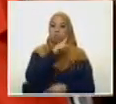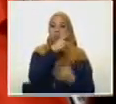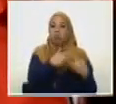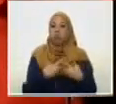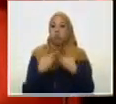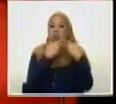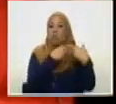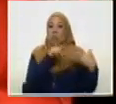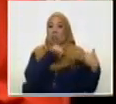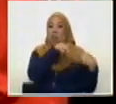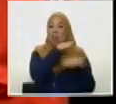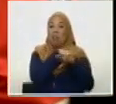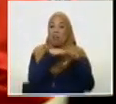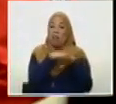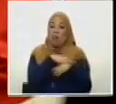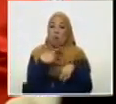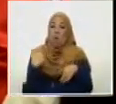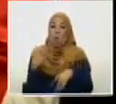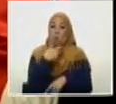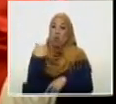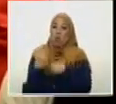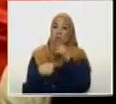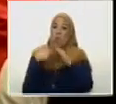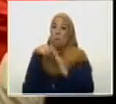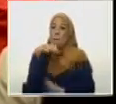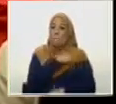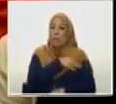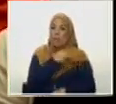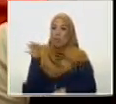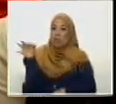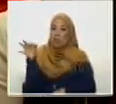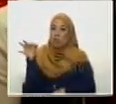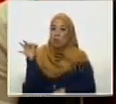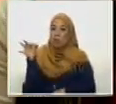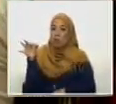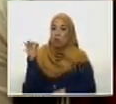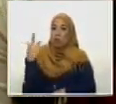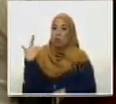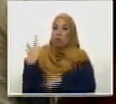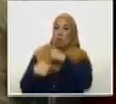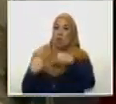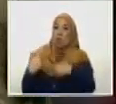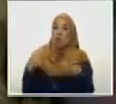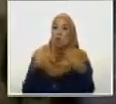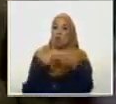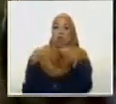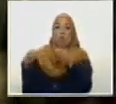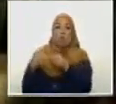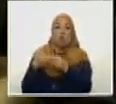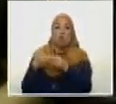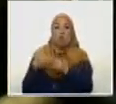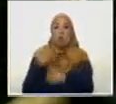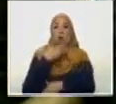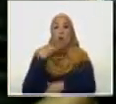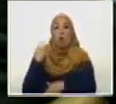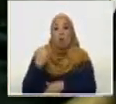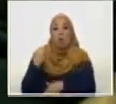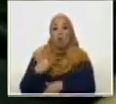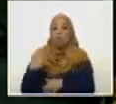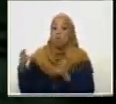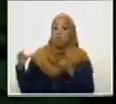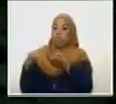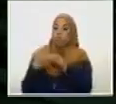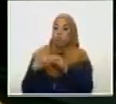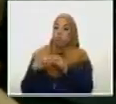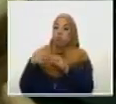tejido político que hemos perfeccionado alrededor de la UVC con nuestro RAP,